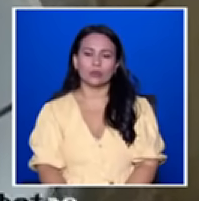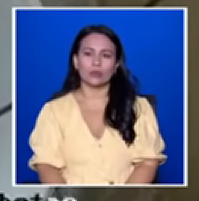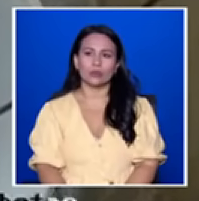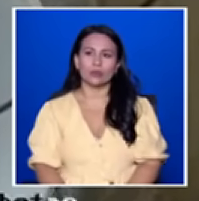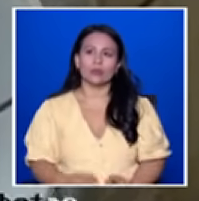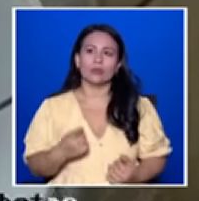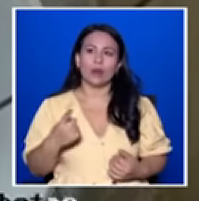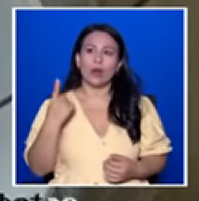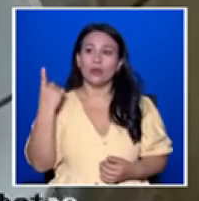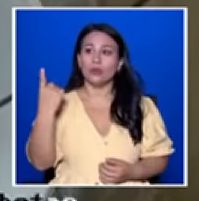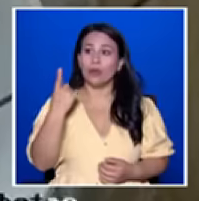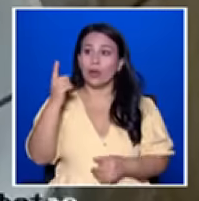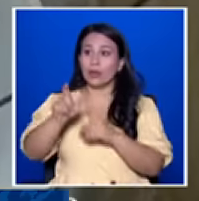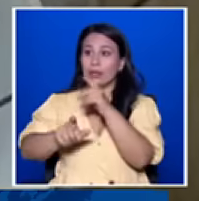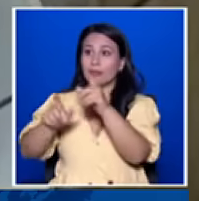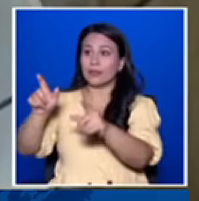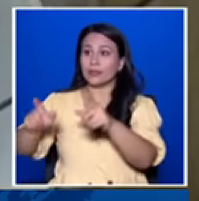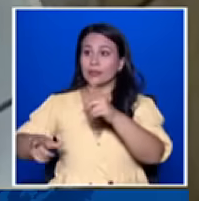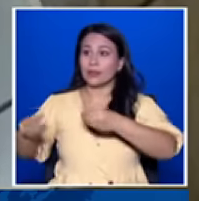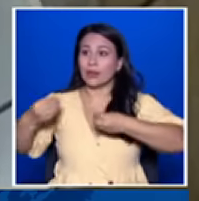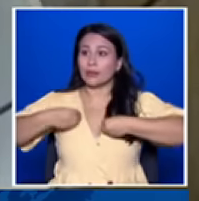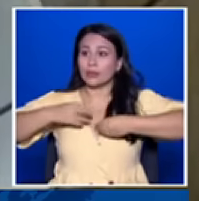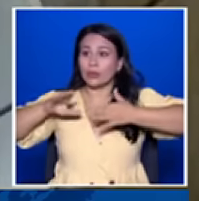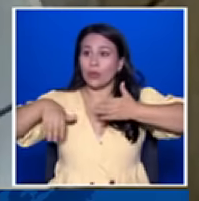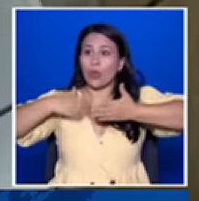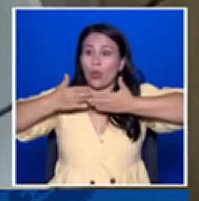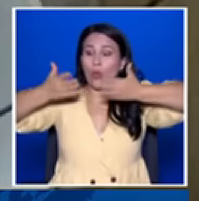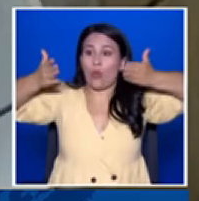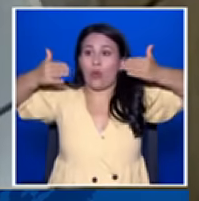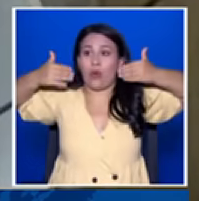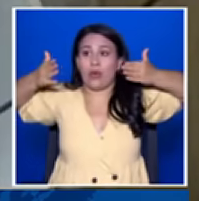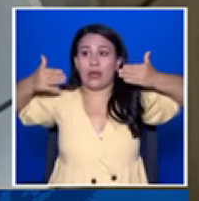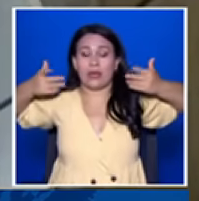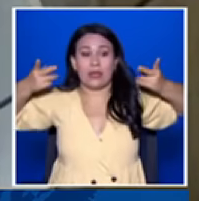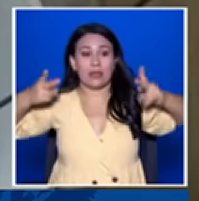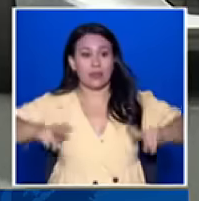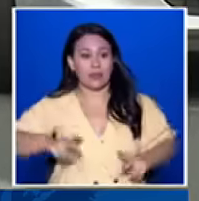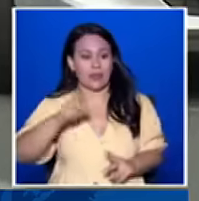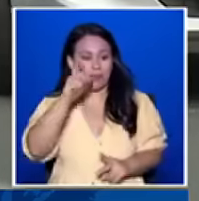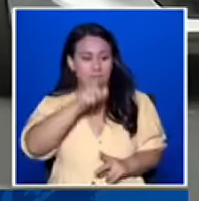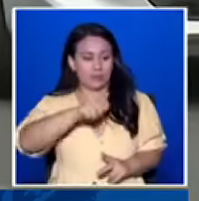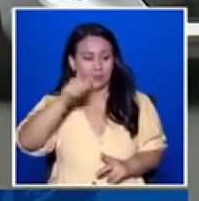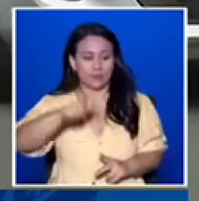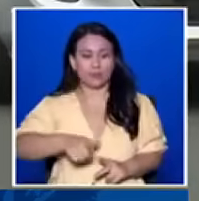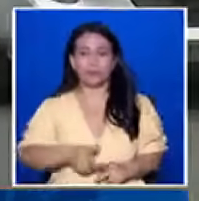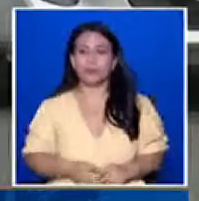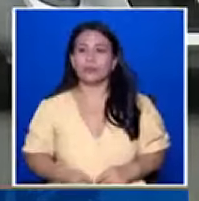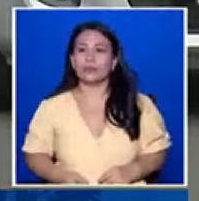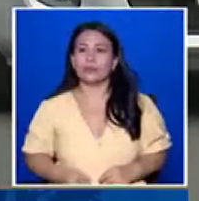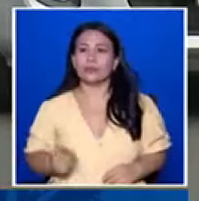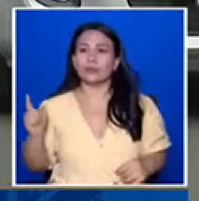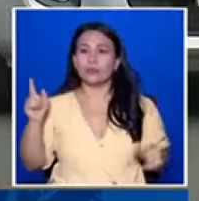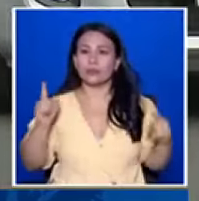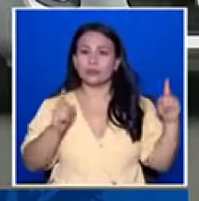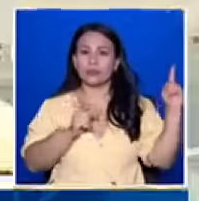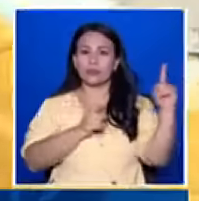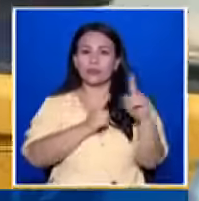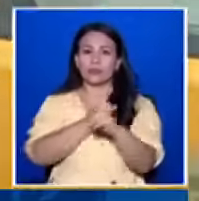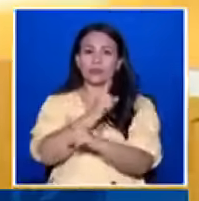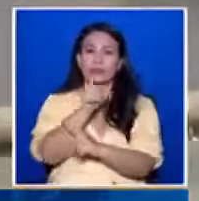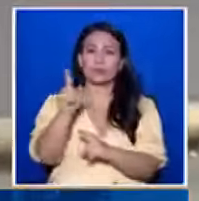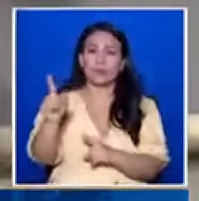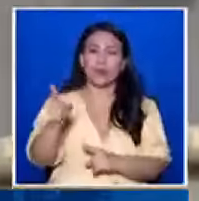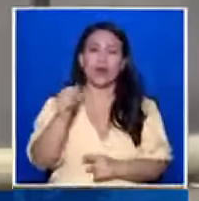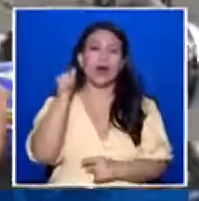No solo la ciudadanía es blanco de la delincuencia en Guayaquil. También uniformados de la Agencia de Tránsito y Movilidad que han